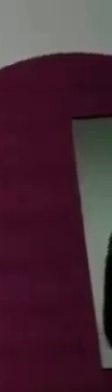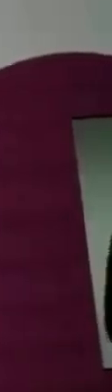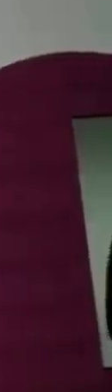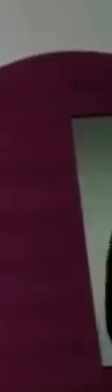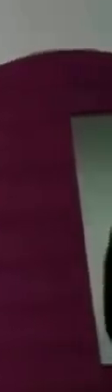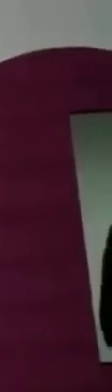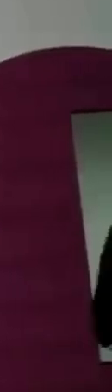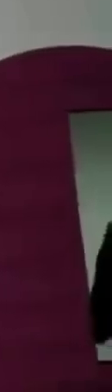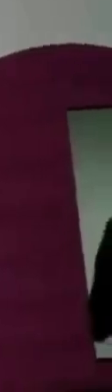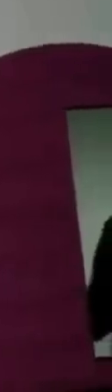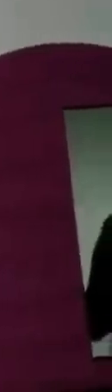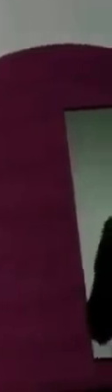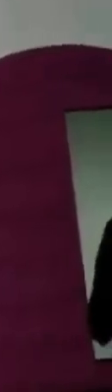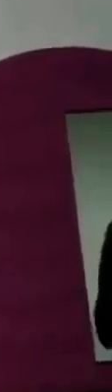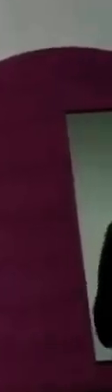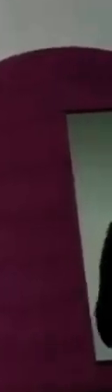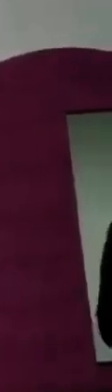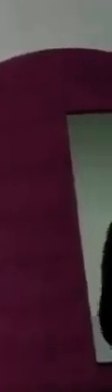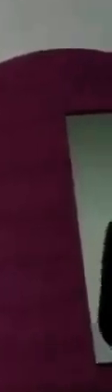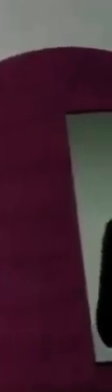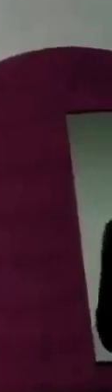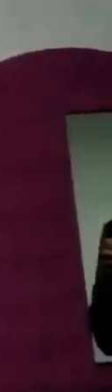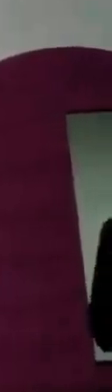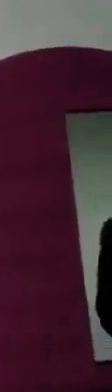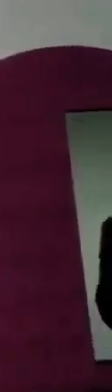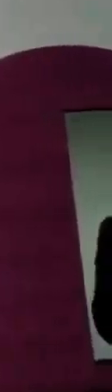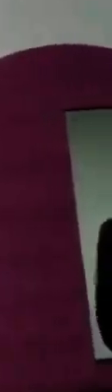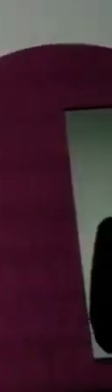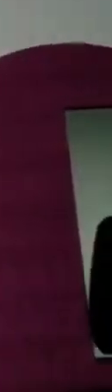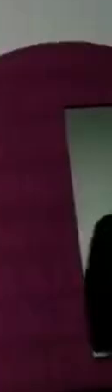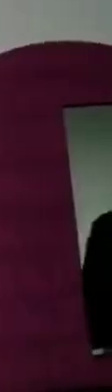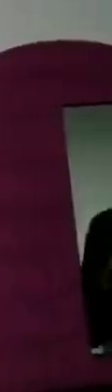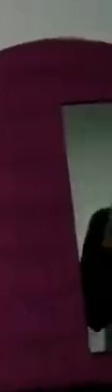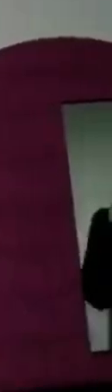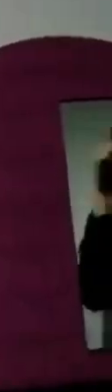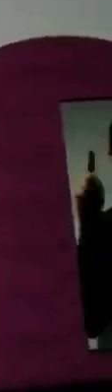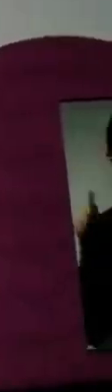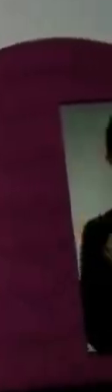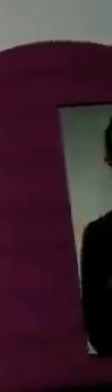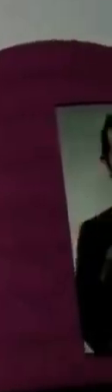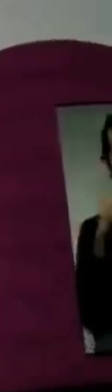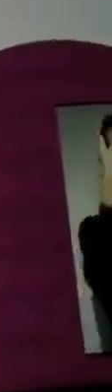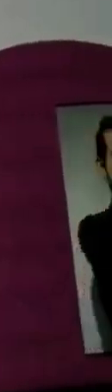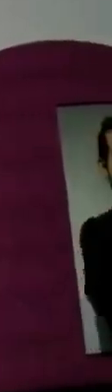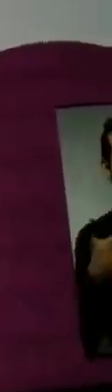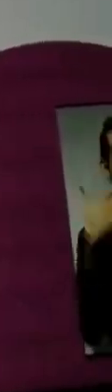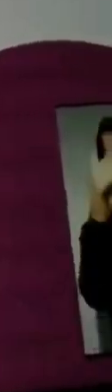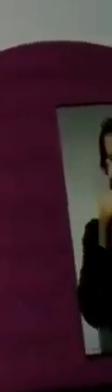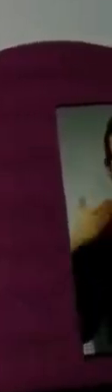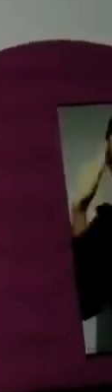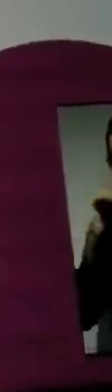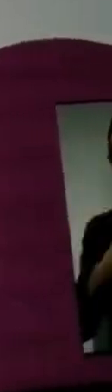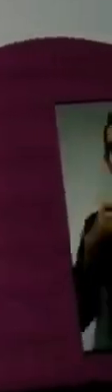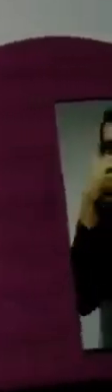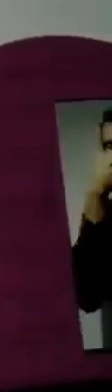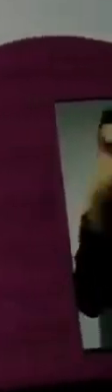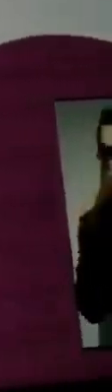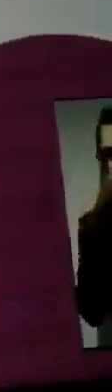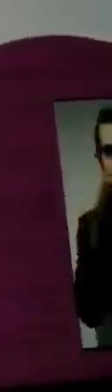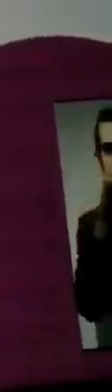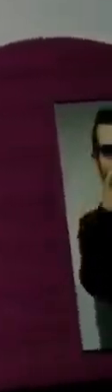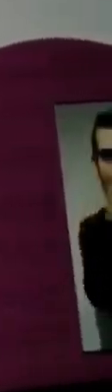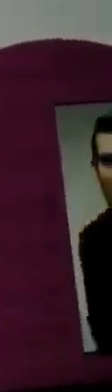hemos dividido la ciudad en 6 sectores. Esto es trabajo meramente de nosotros, dividir la ciudad en 6 sectores, y más